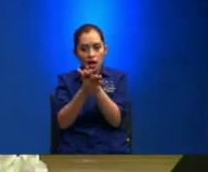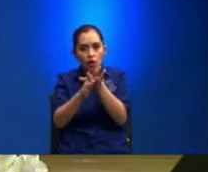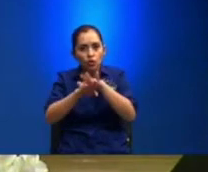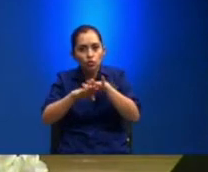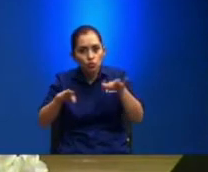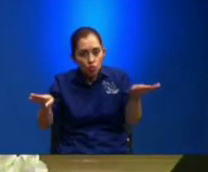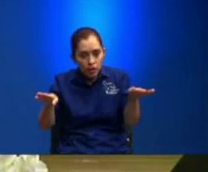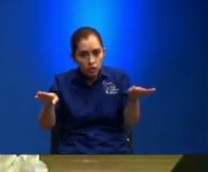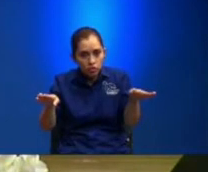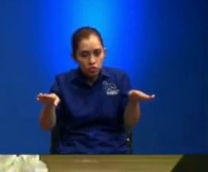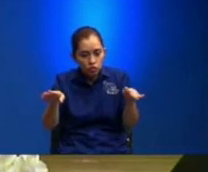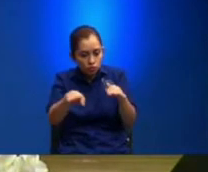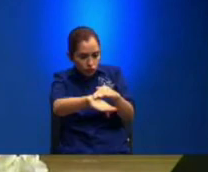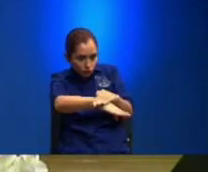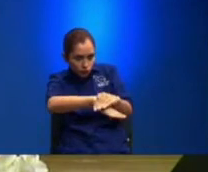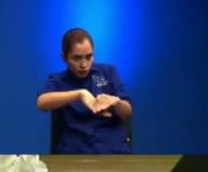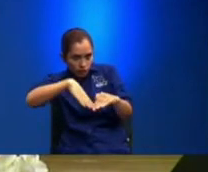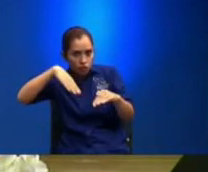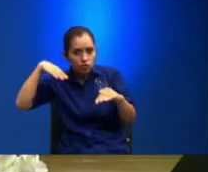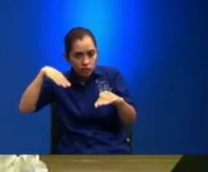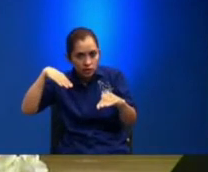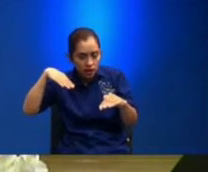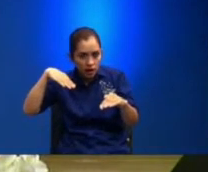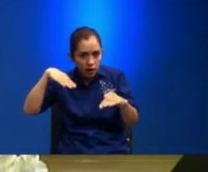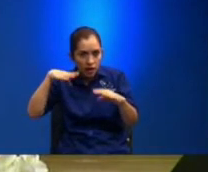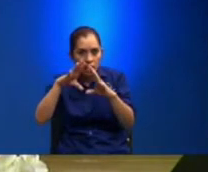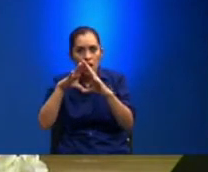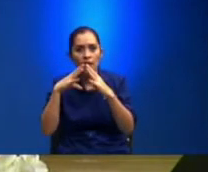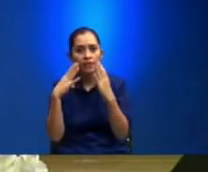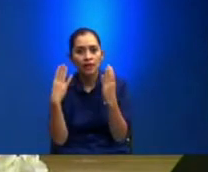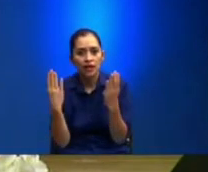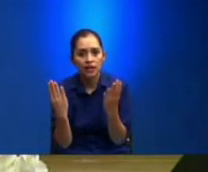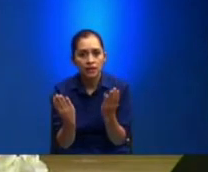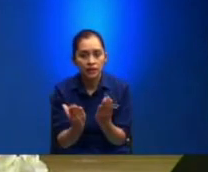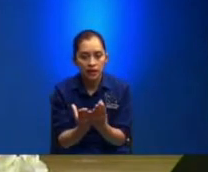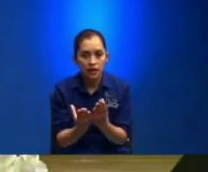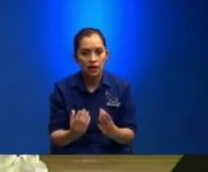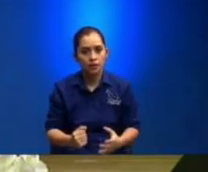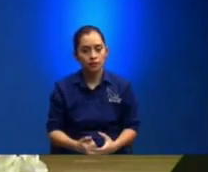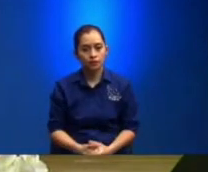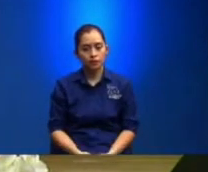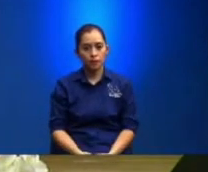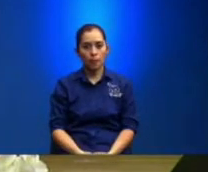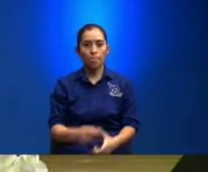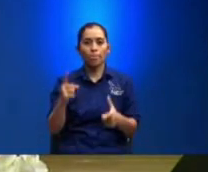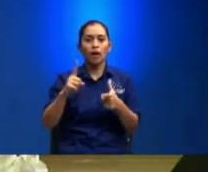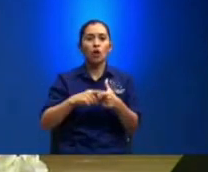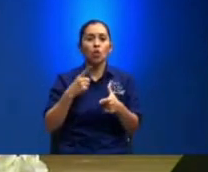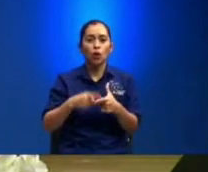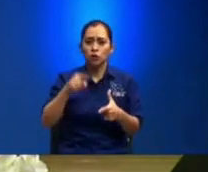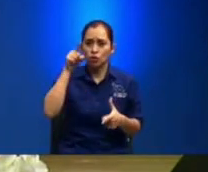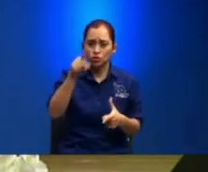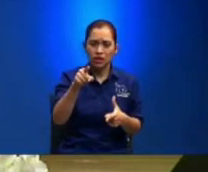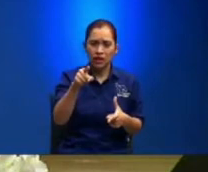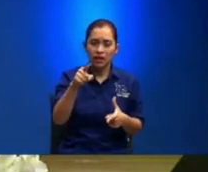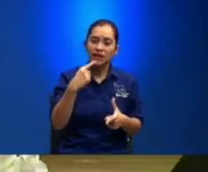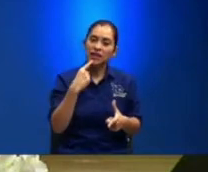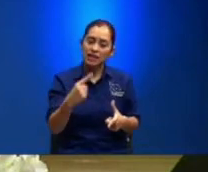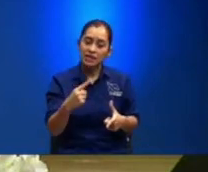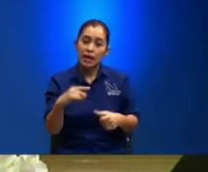sacar de en medio de cuando usted le dice en iglesia le están diciendo usted es sacado del medio